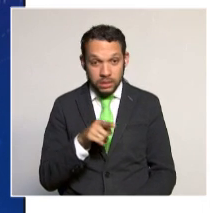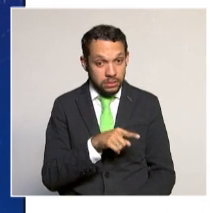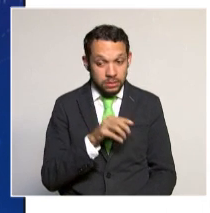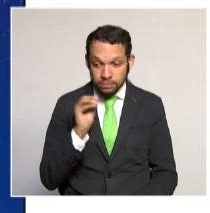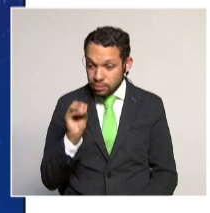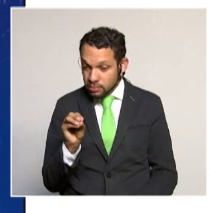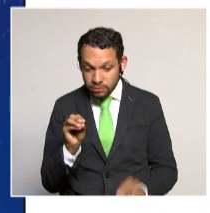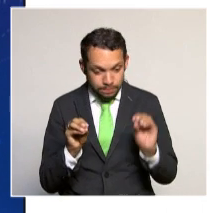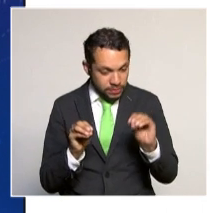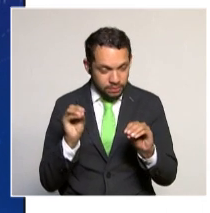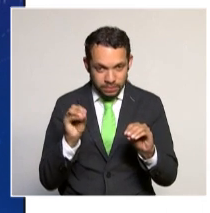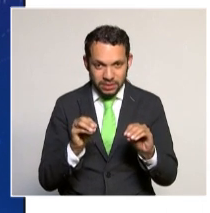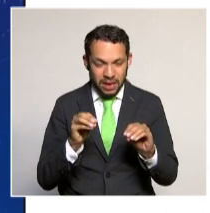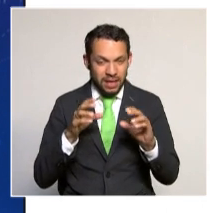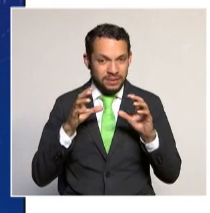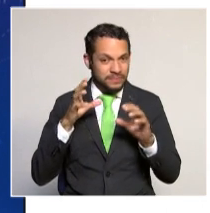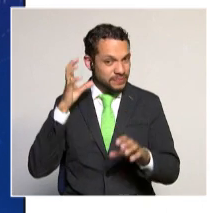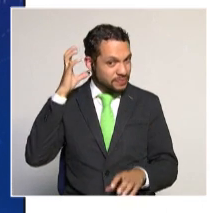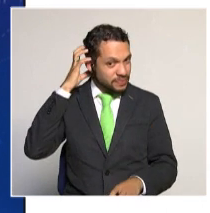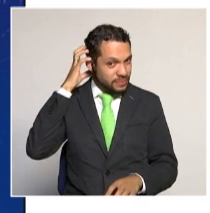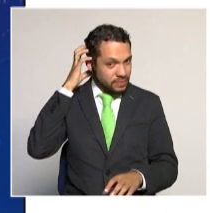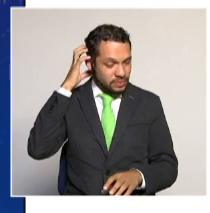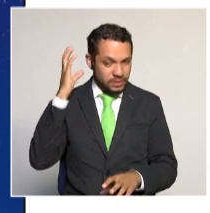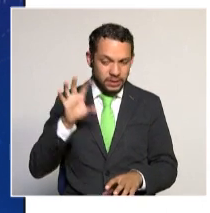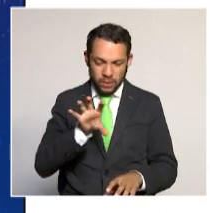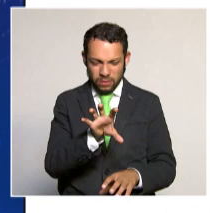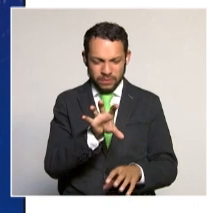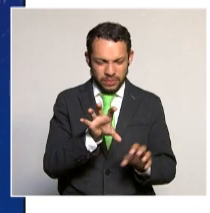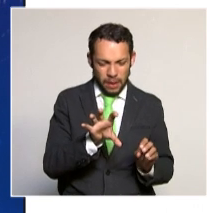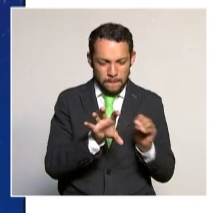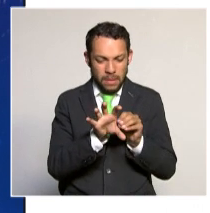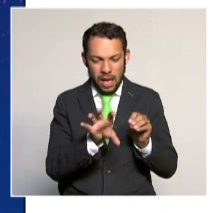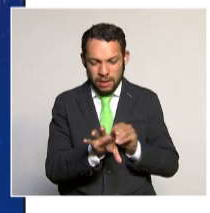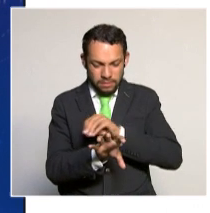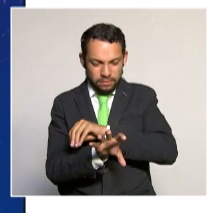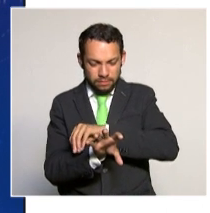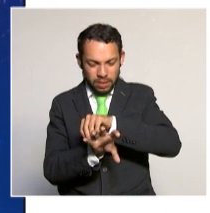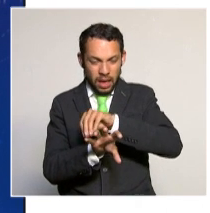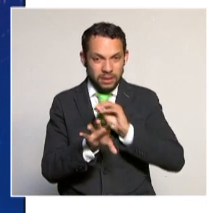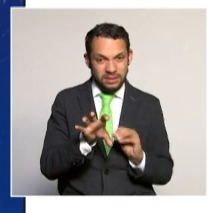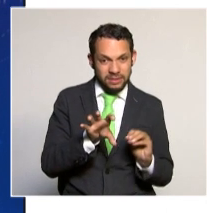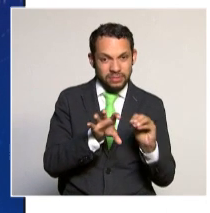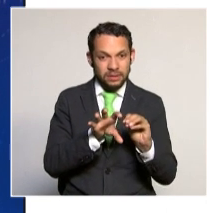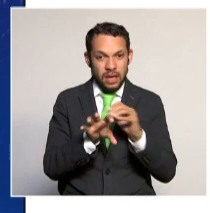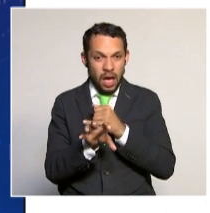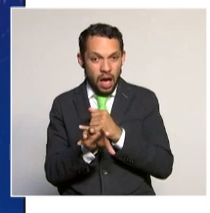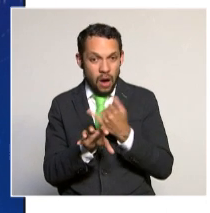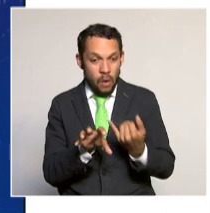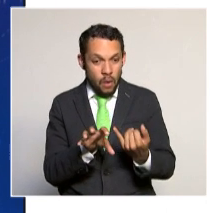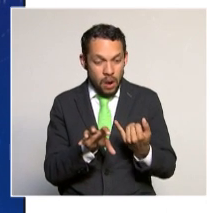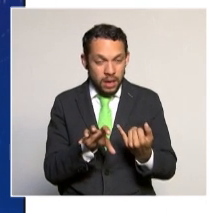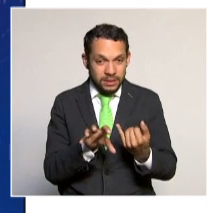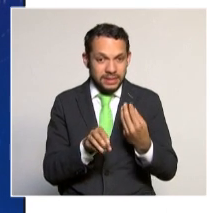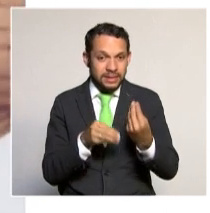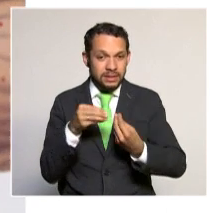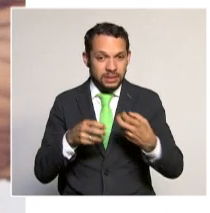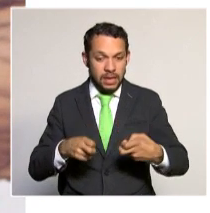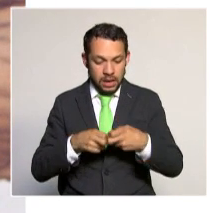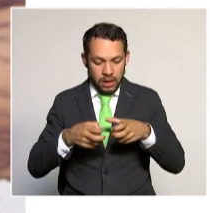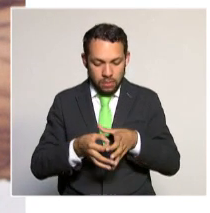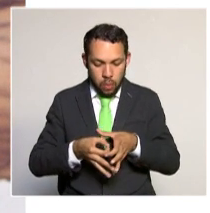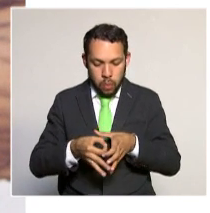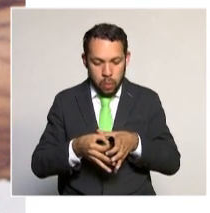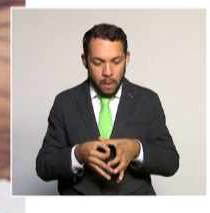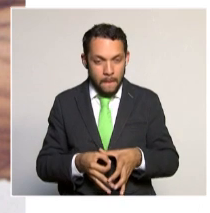principalmente utilizamos para poder memorizar, si ahorita está lleno de beta amiloide, las neuronas no van a poder